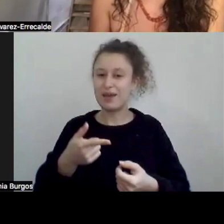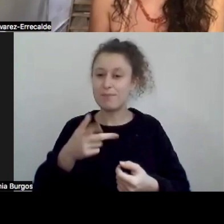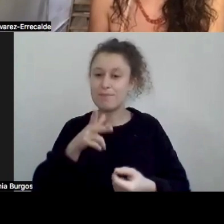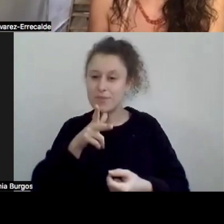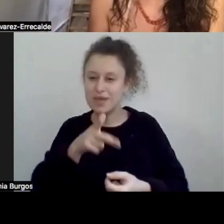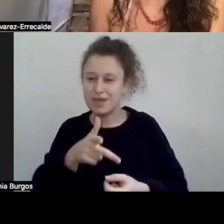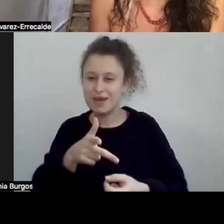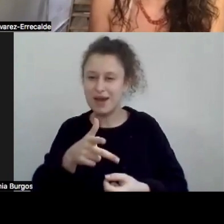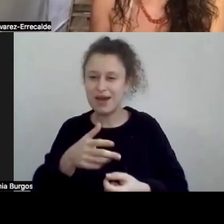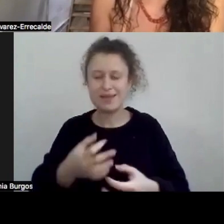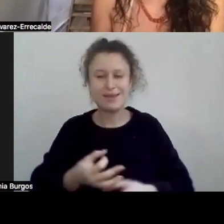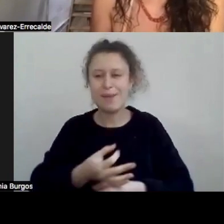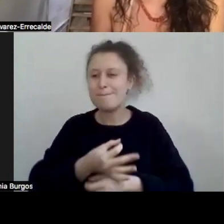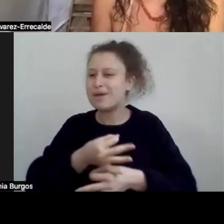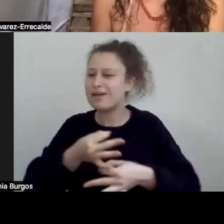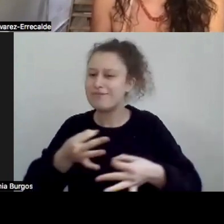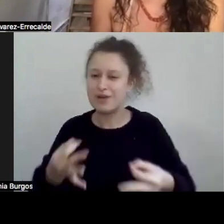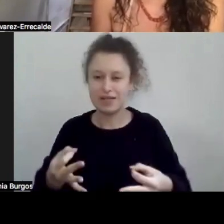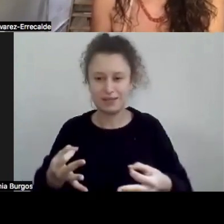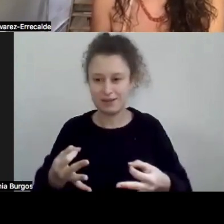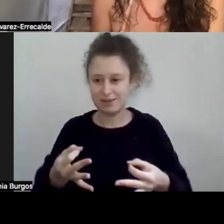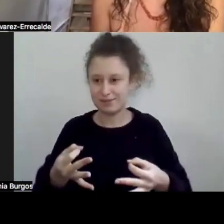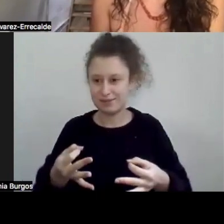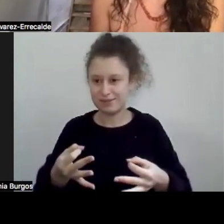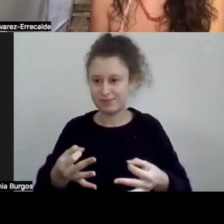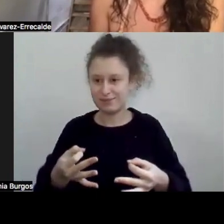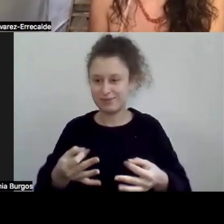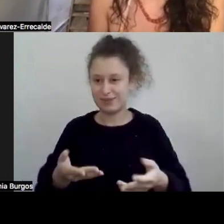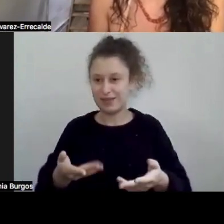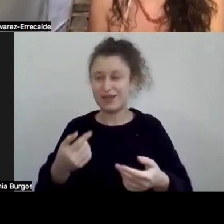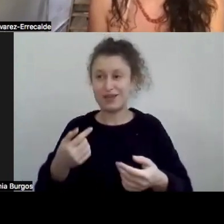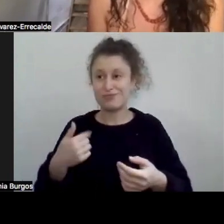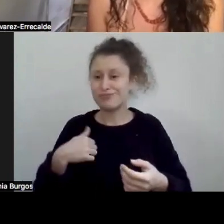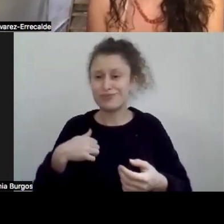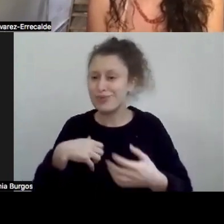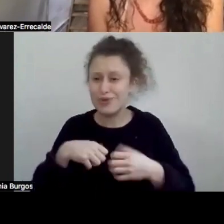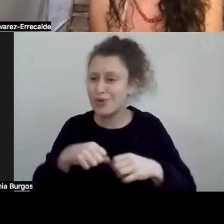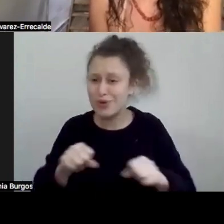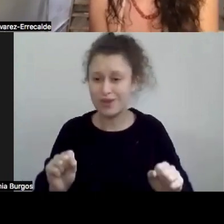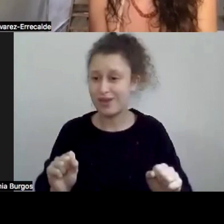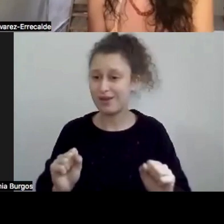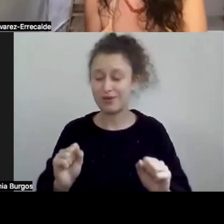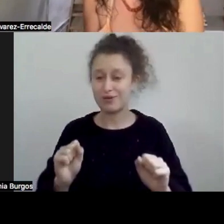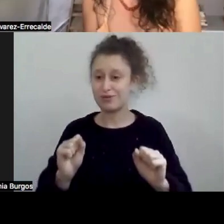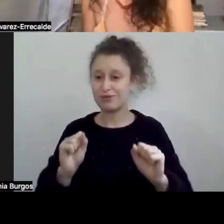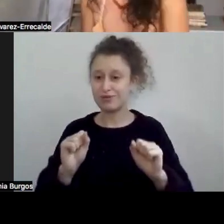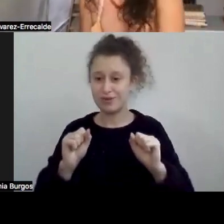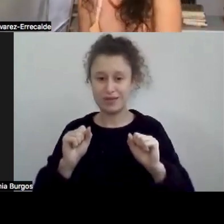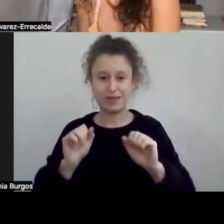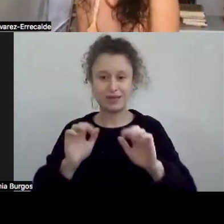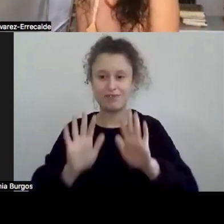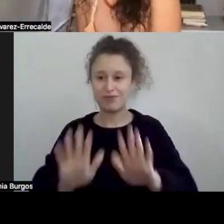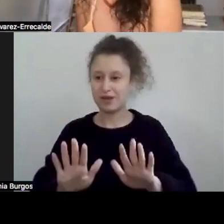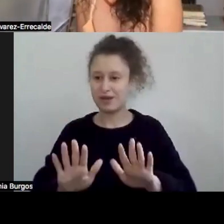vida que la siento buena, bella, merecida, después de todo lo que hemos sorteado para vivir así.